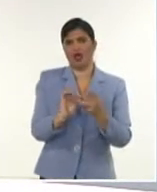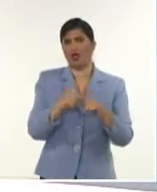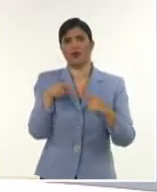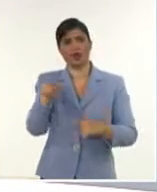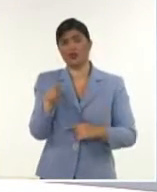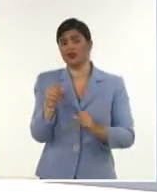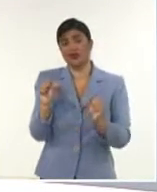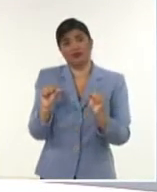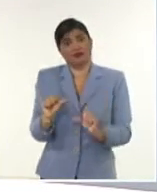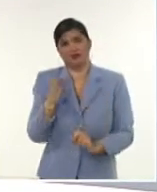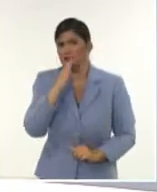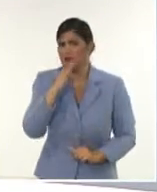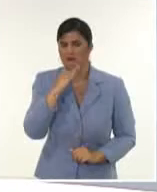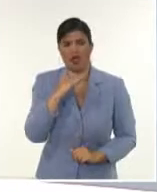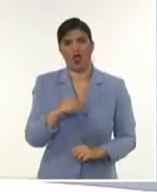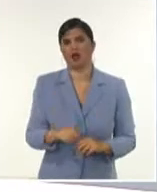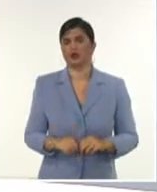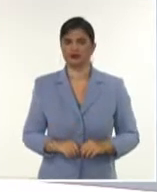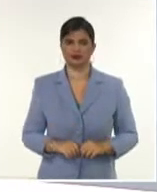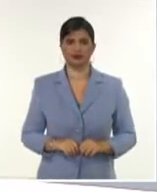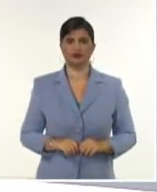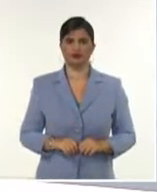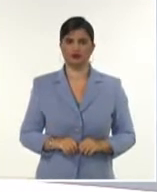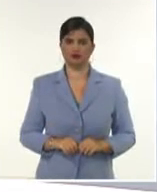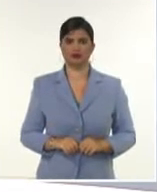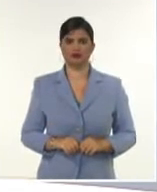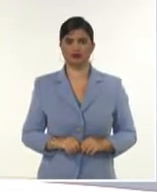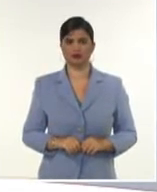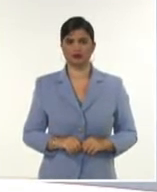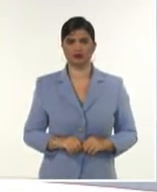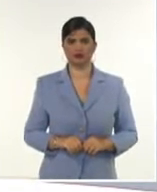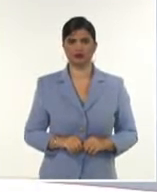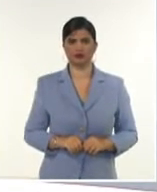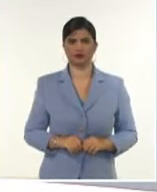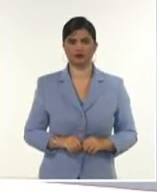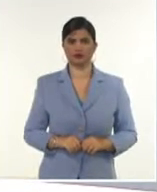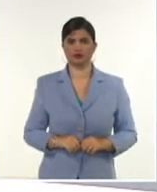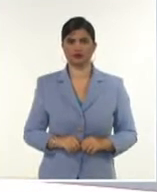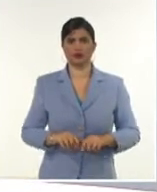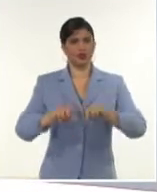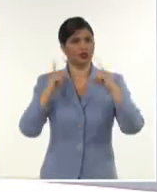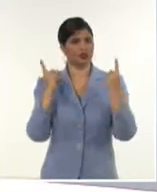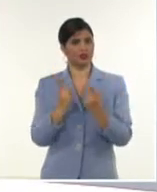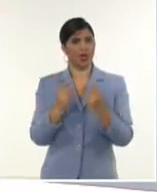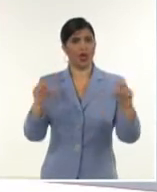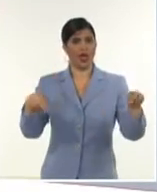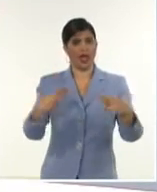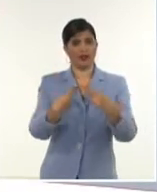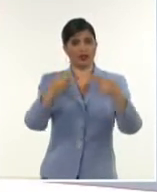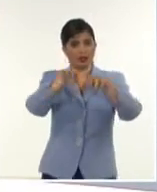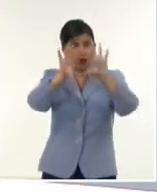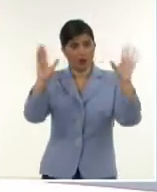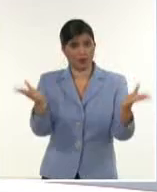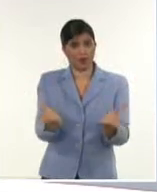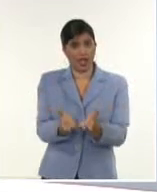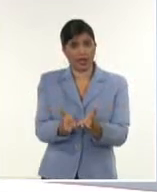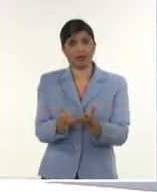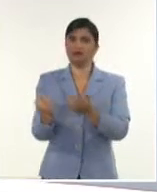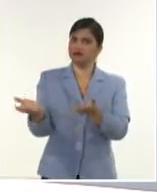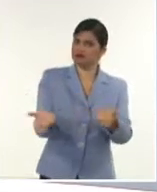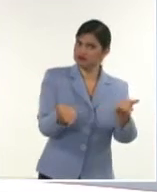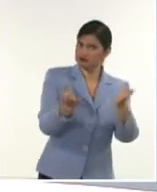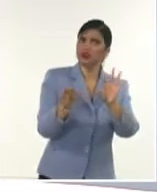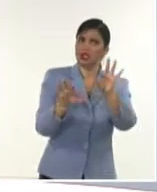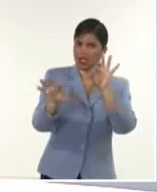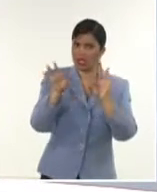hacen turismo no se les ha hecho la vida un yogur y no se lee en ningún lado que se haya desatado una israelofobia, cuando la islamofobia